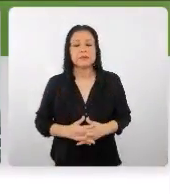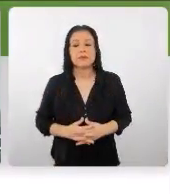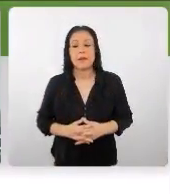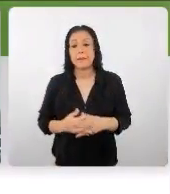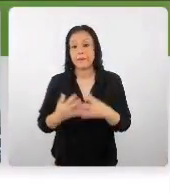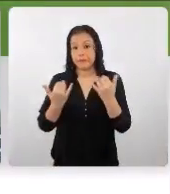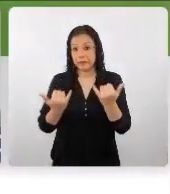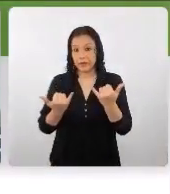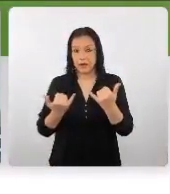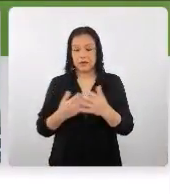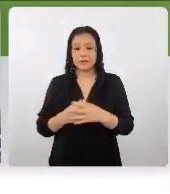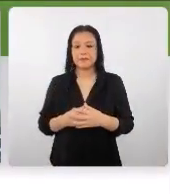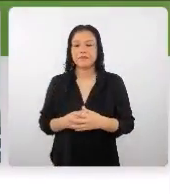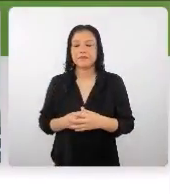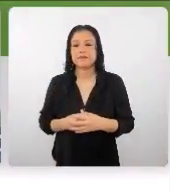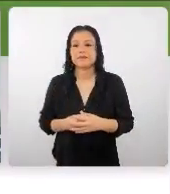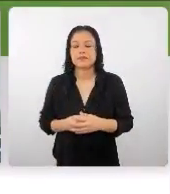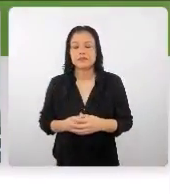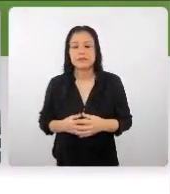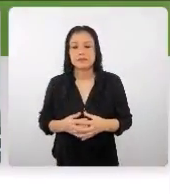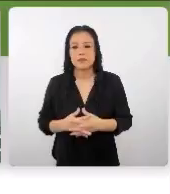Ahora sí, nuevamente